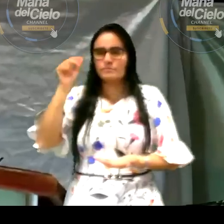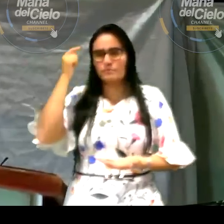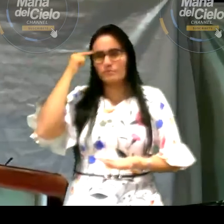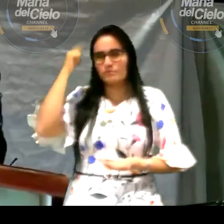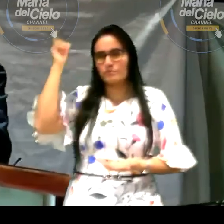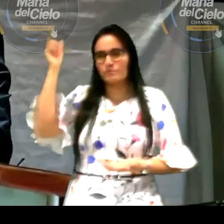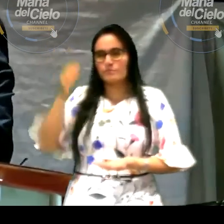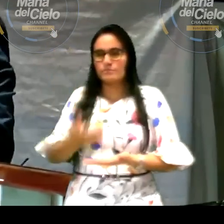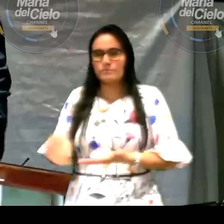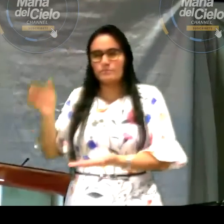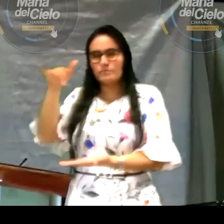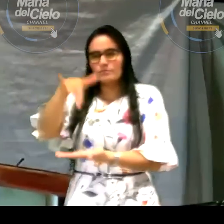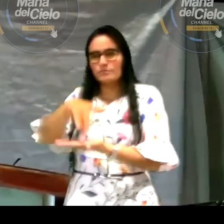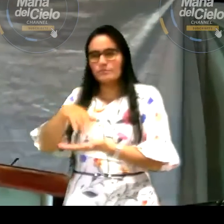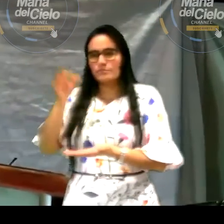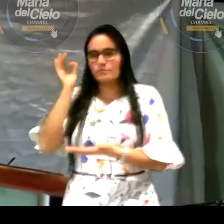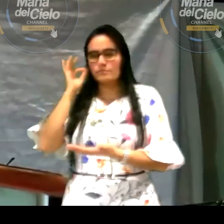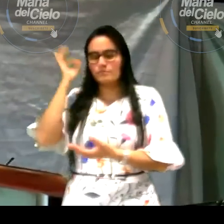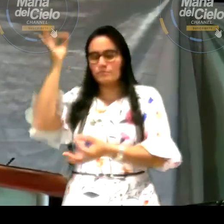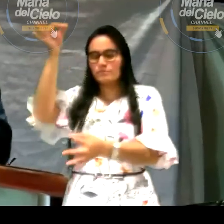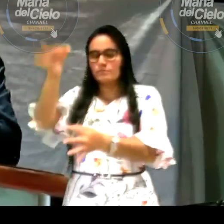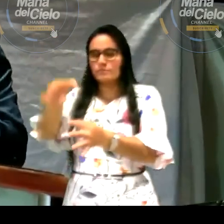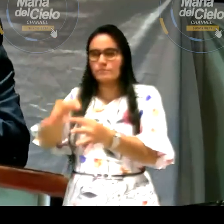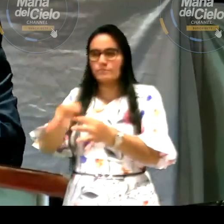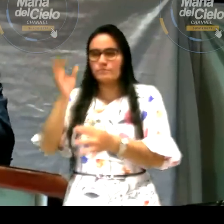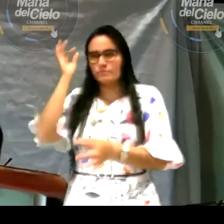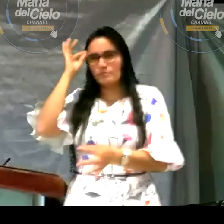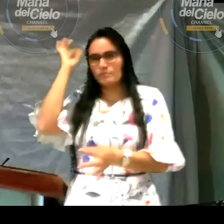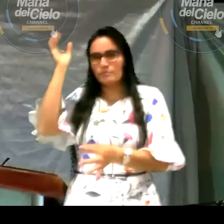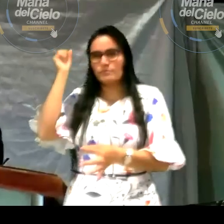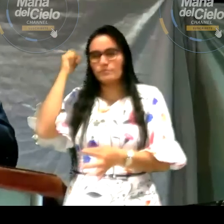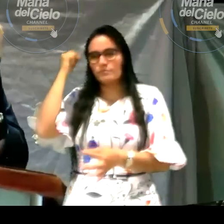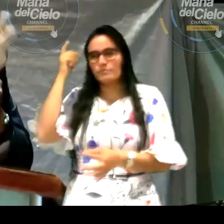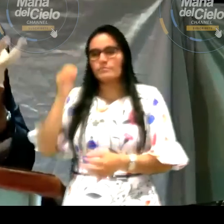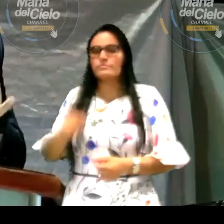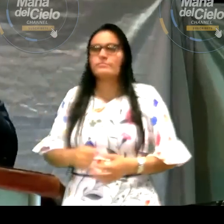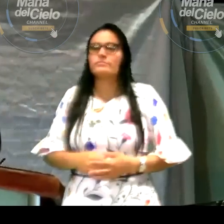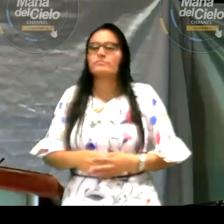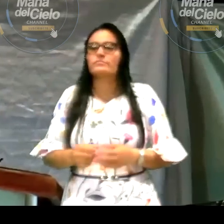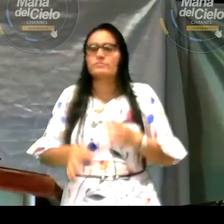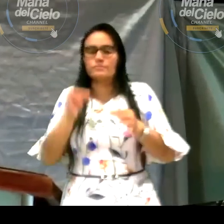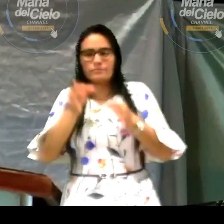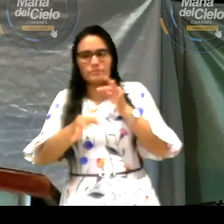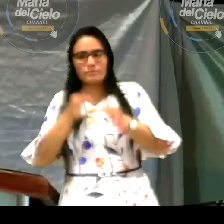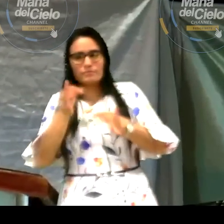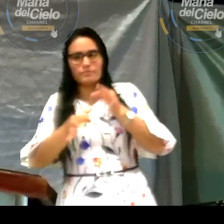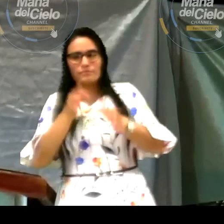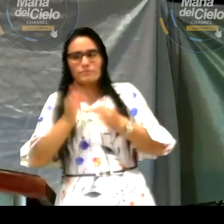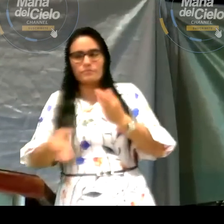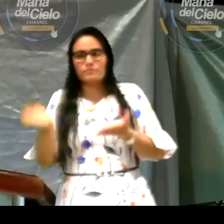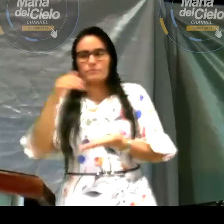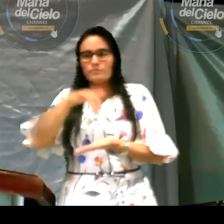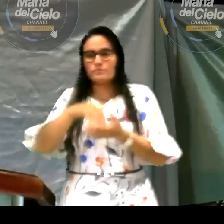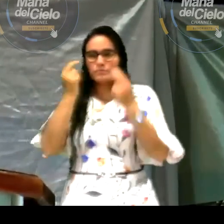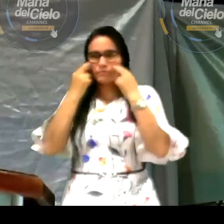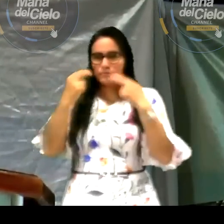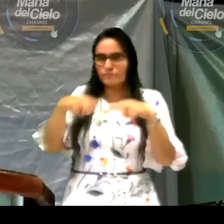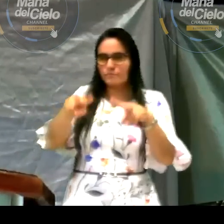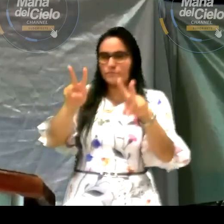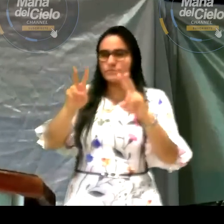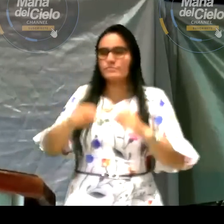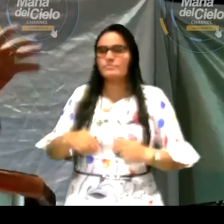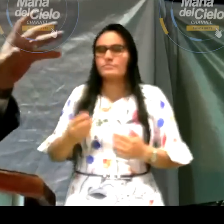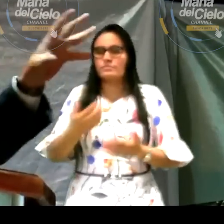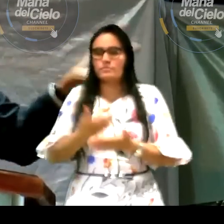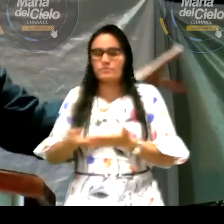fe. Se trata de creer, de experimentar lo que no has visto. Es que aquí no nos movemos por